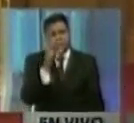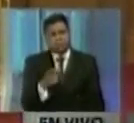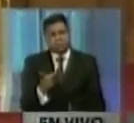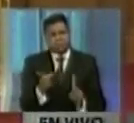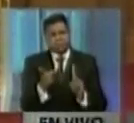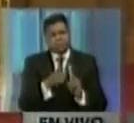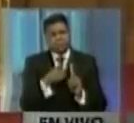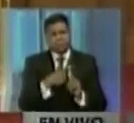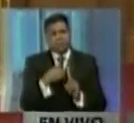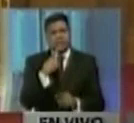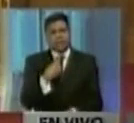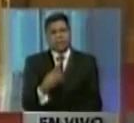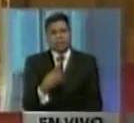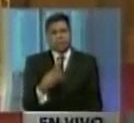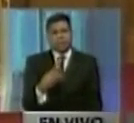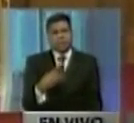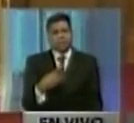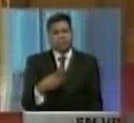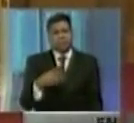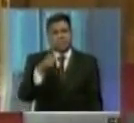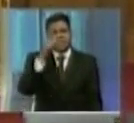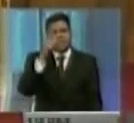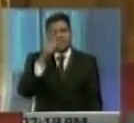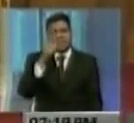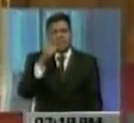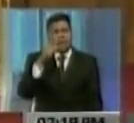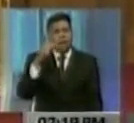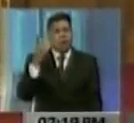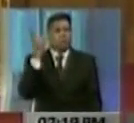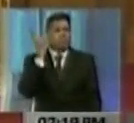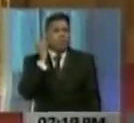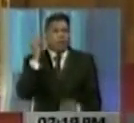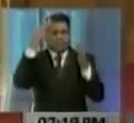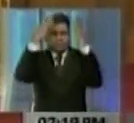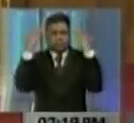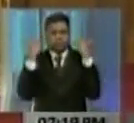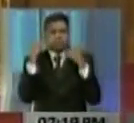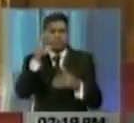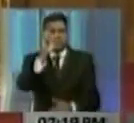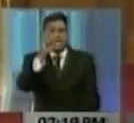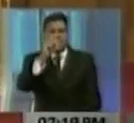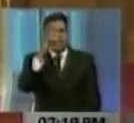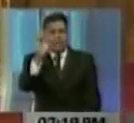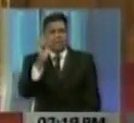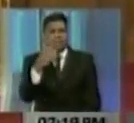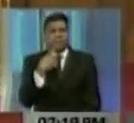doctora Tibisay Lucena. Ese reglamento se redactó en el año 2007.